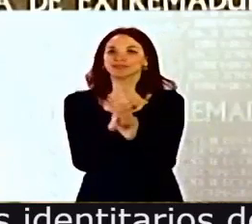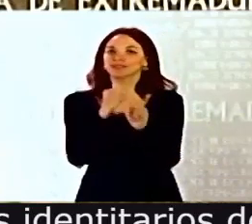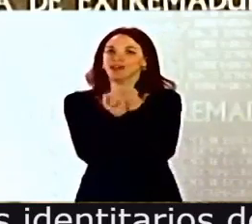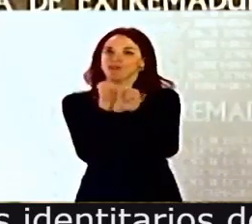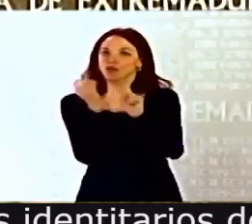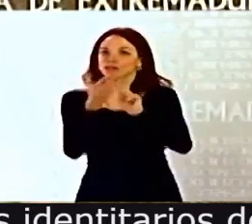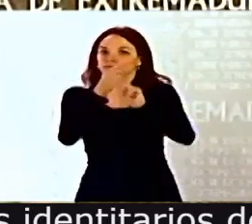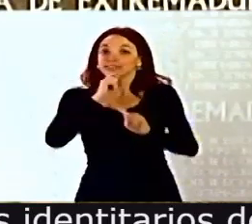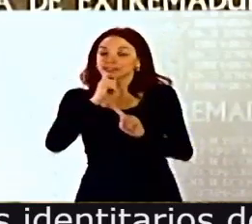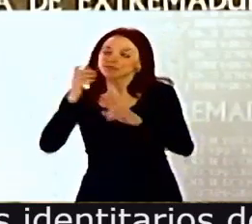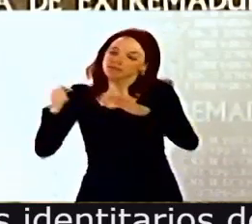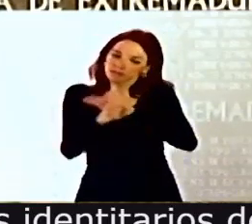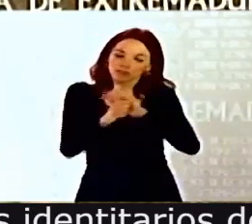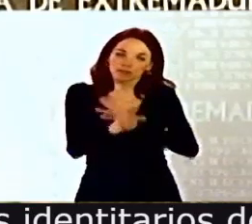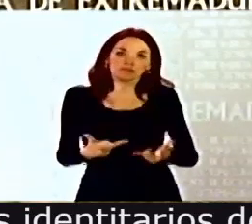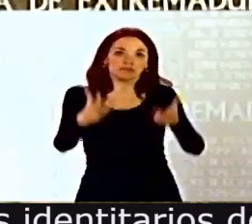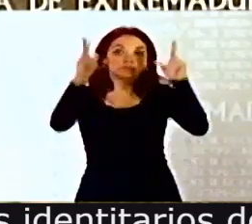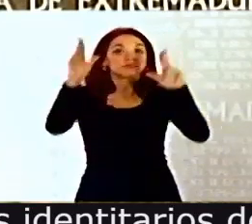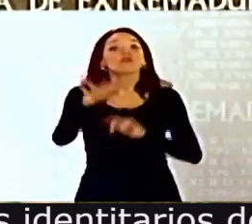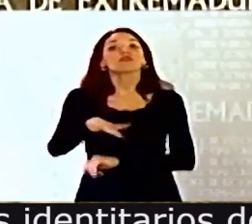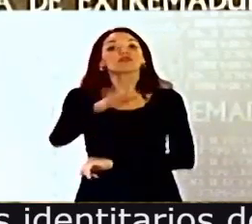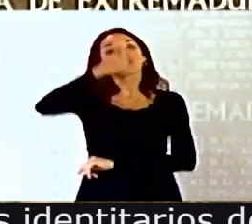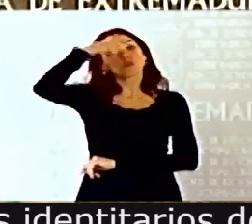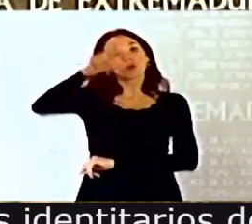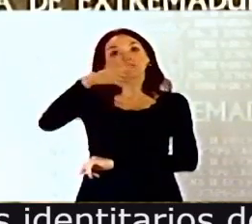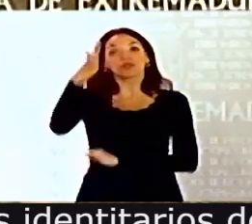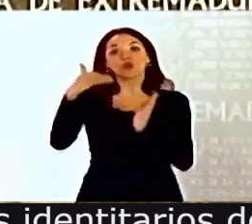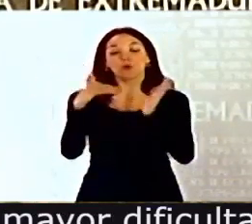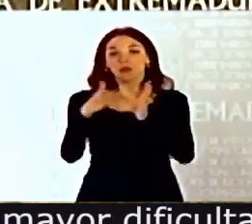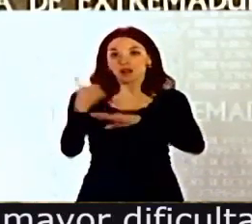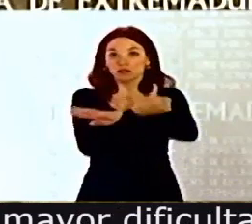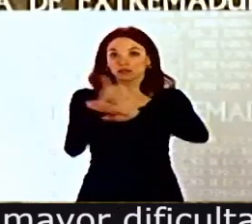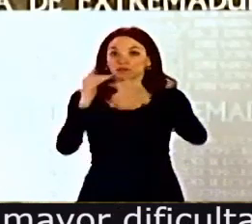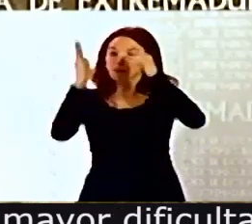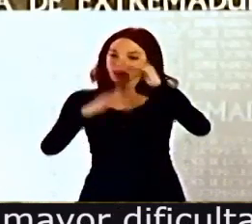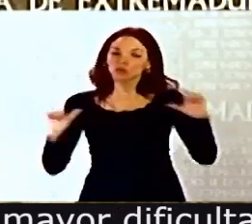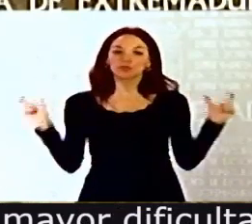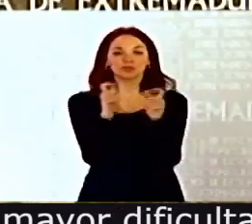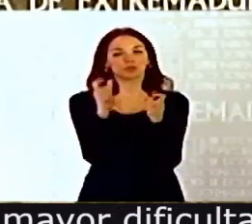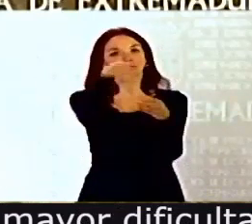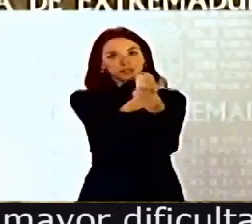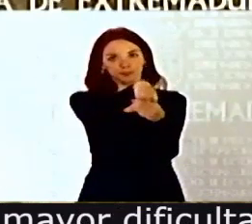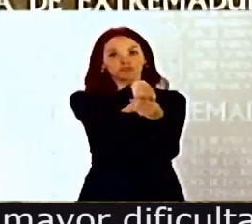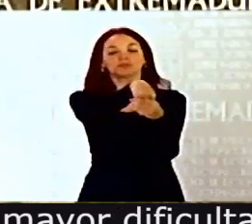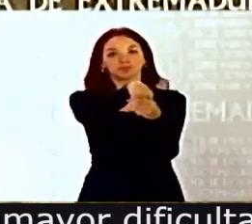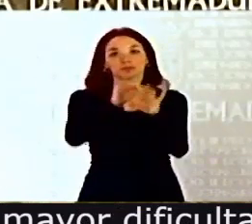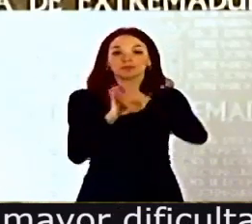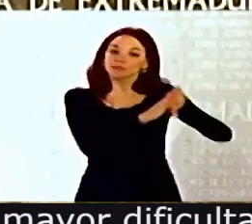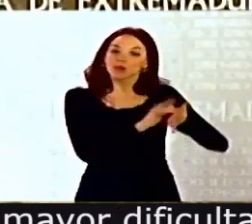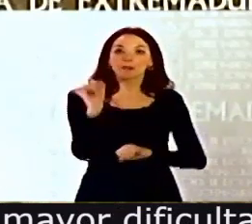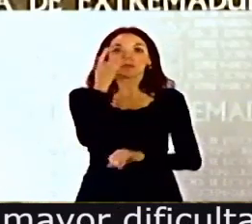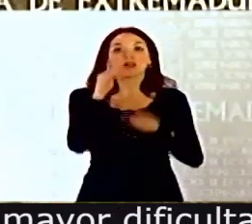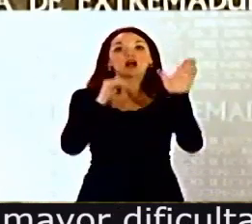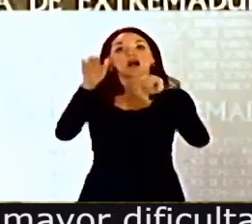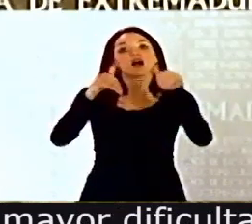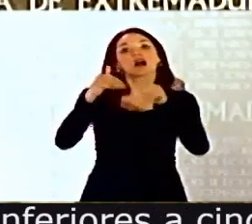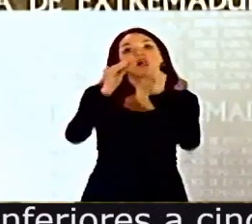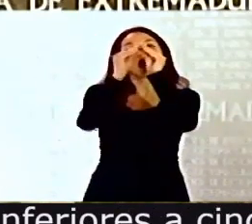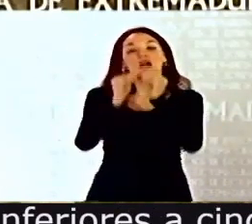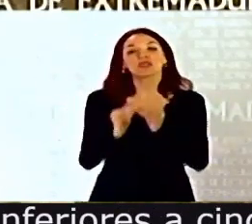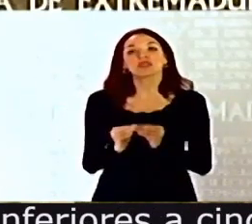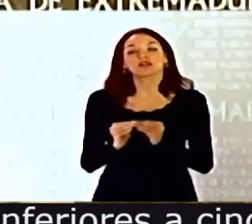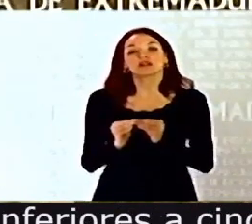laboral en los municipios inferior a 5.000 habitantes. La primera convocatoria llevada a cabo